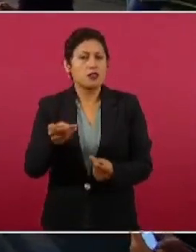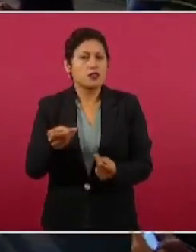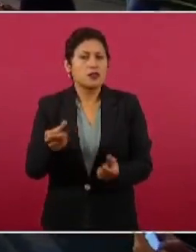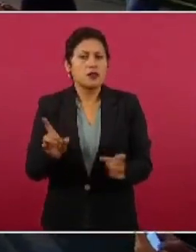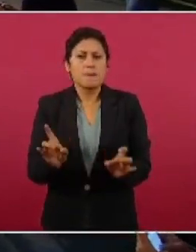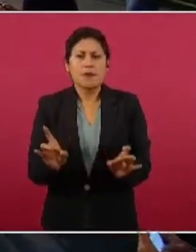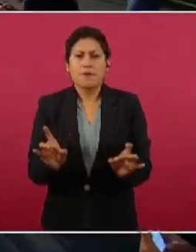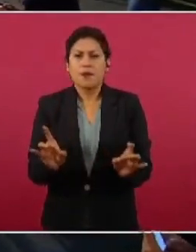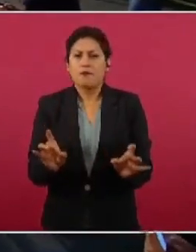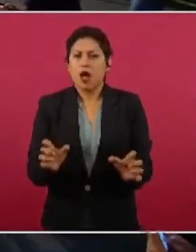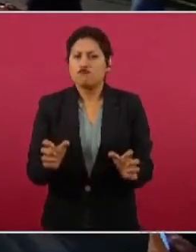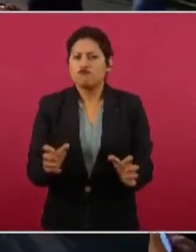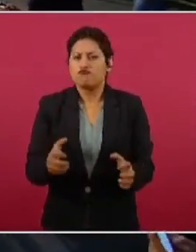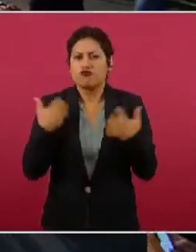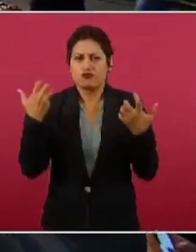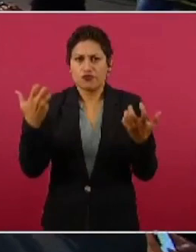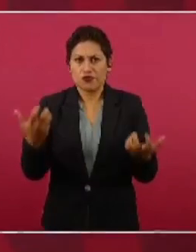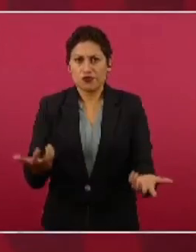pero